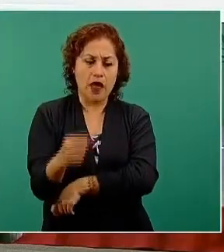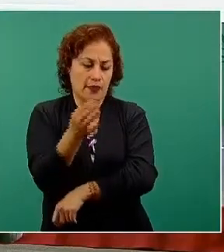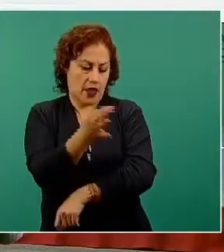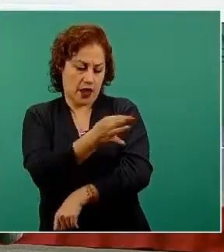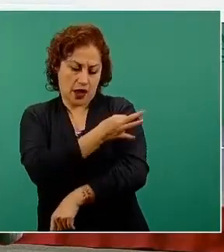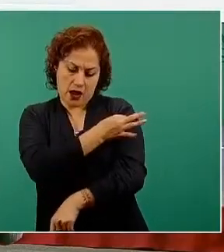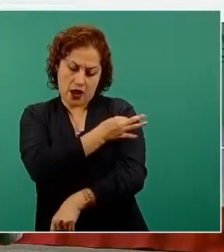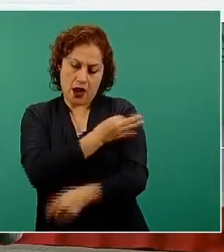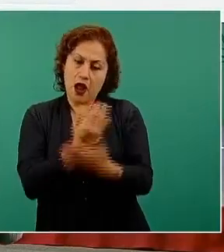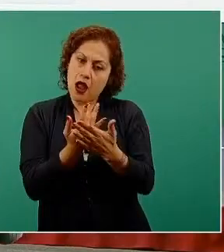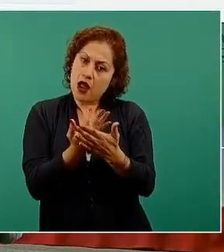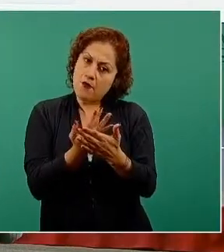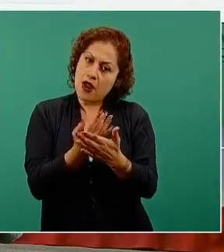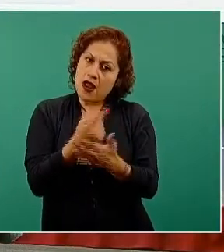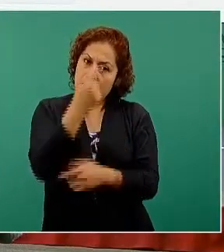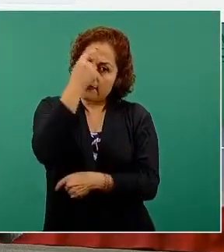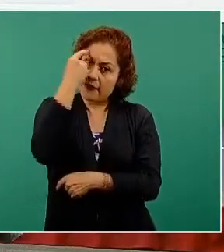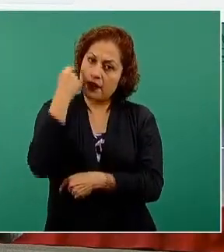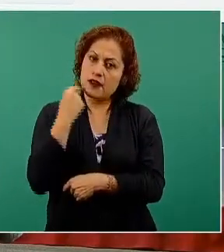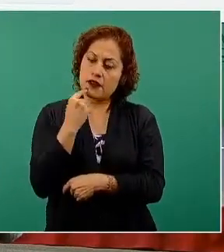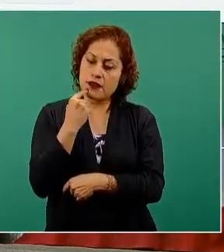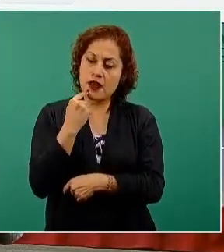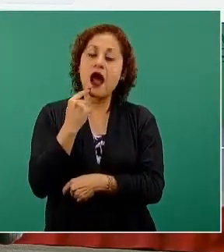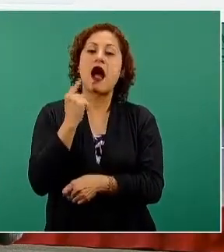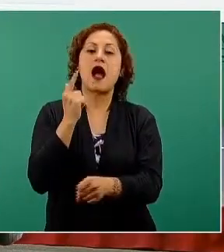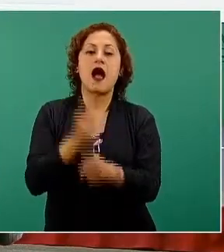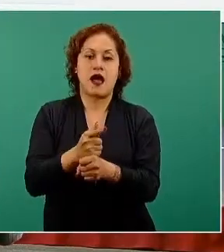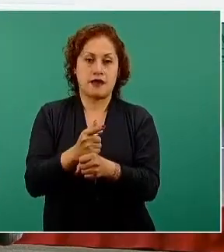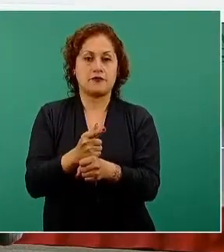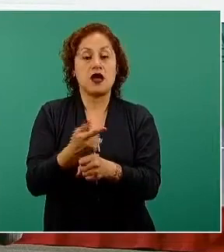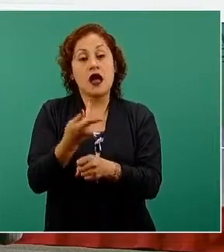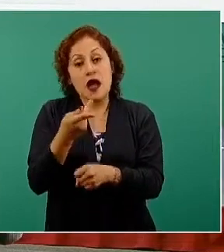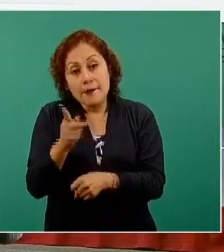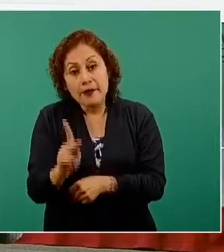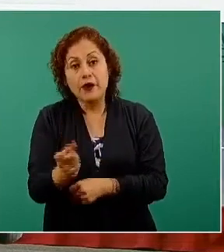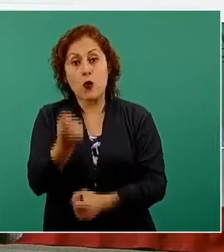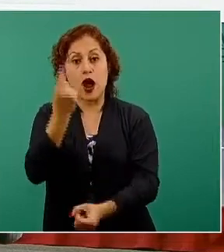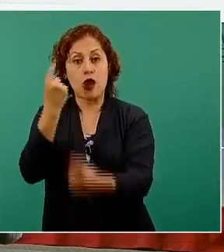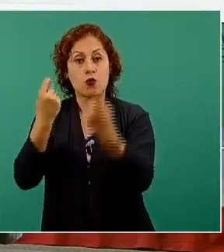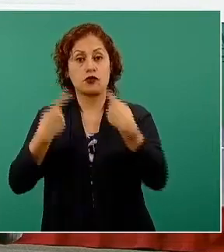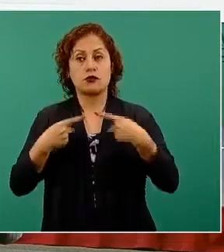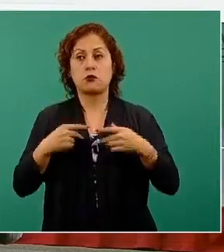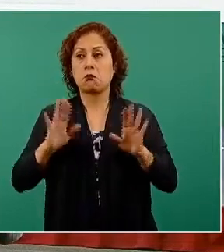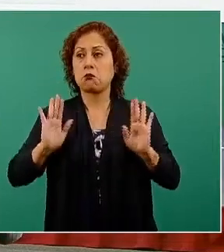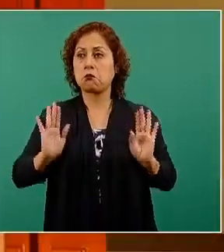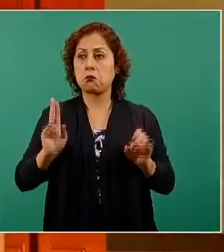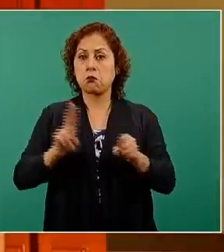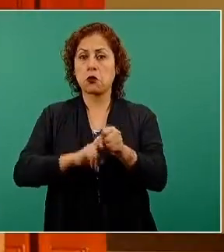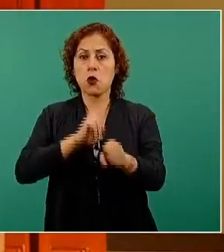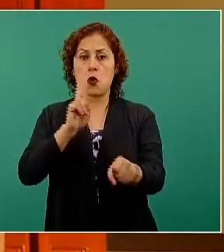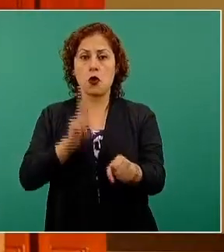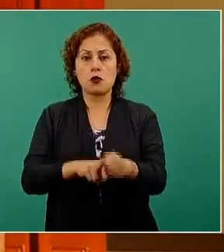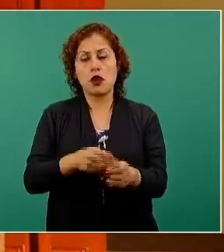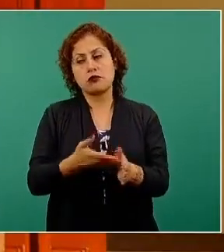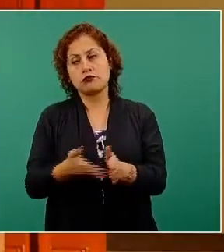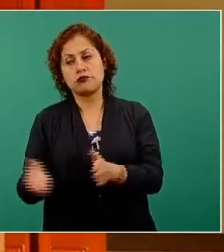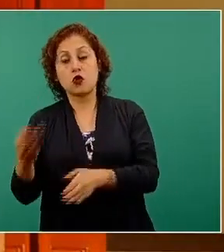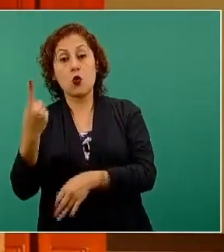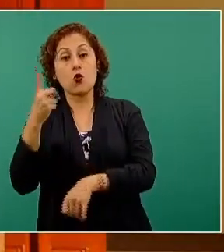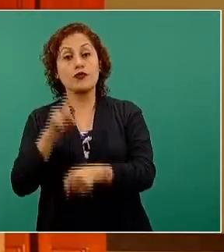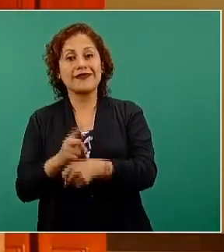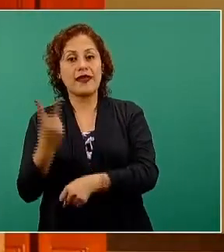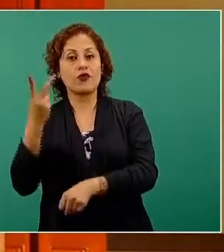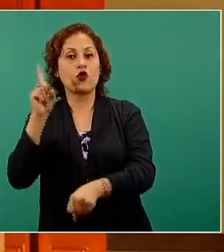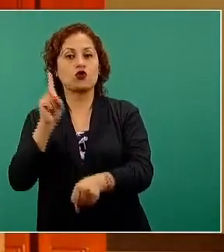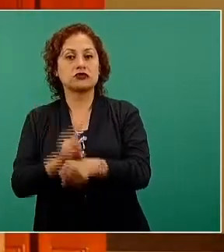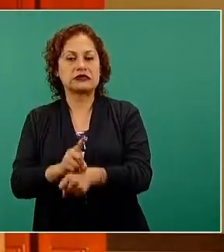en la observación post-vacuna. Pero algunos se presentan al día siguiente, a los 2 o 3 días, y por eso es importante, y esto también es un mensaje para toda la población,